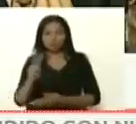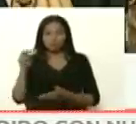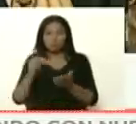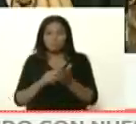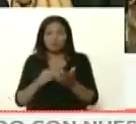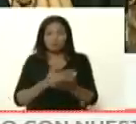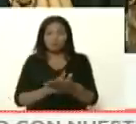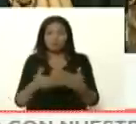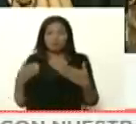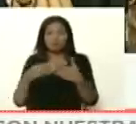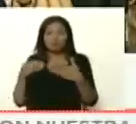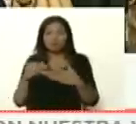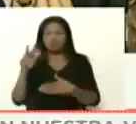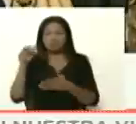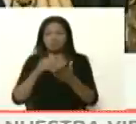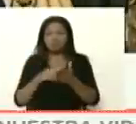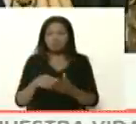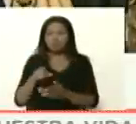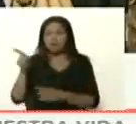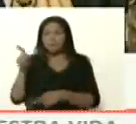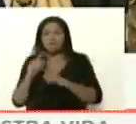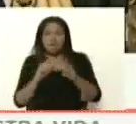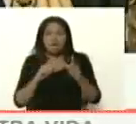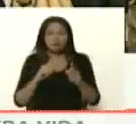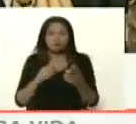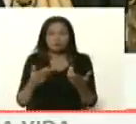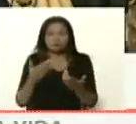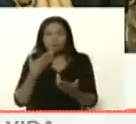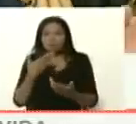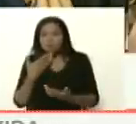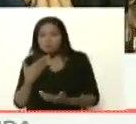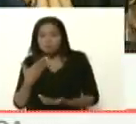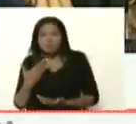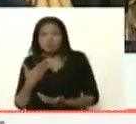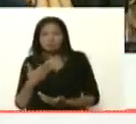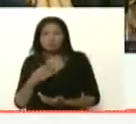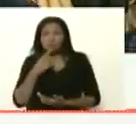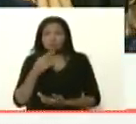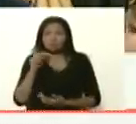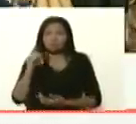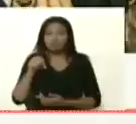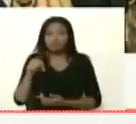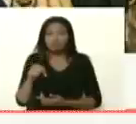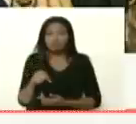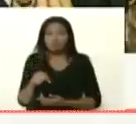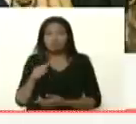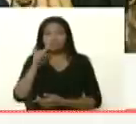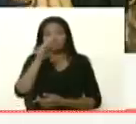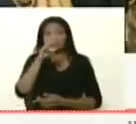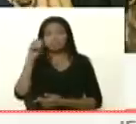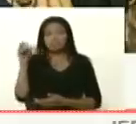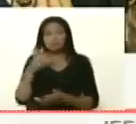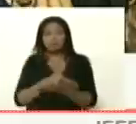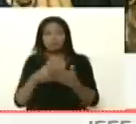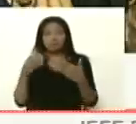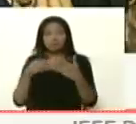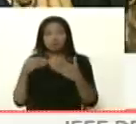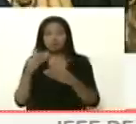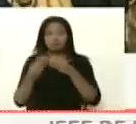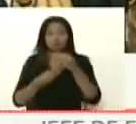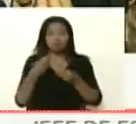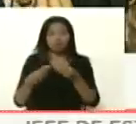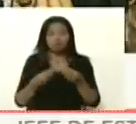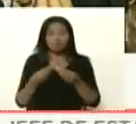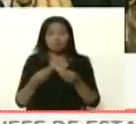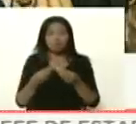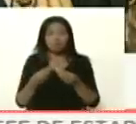2.000 millones para acá, 3.000 para allá? Y lo que dices tú, algo que nos costaba 100 millones de dólares, lo hicimos